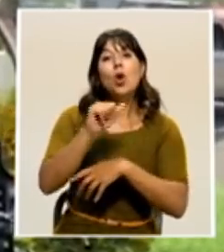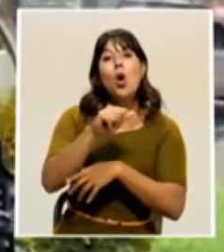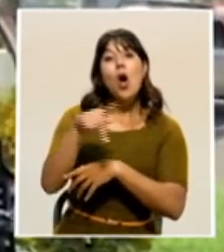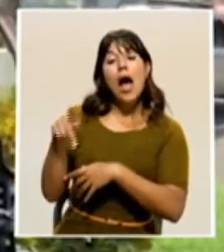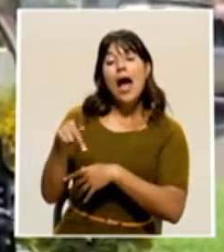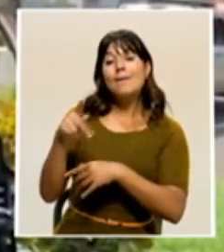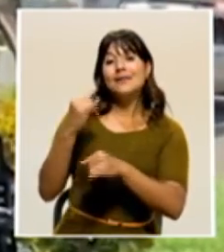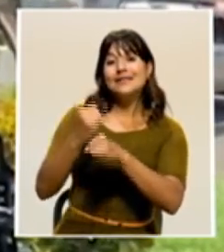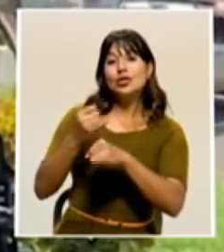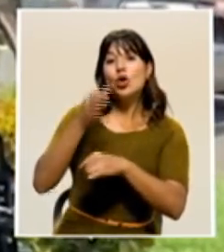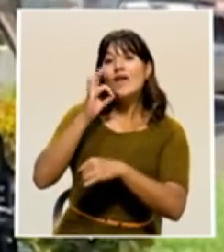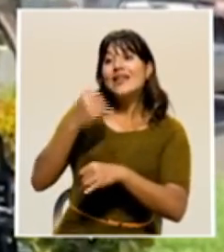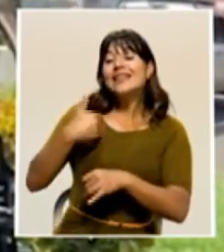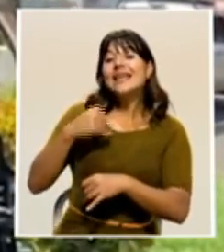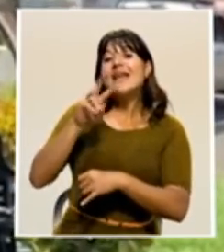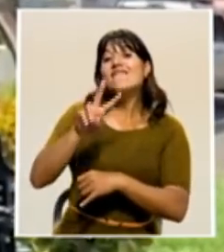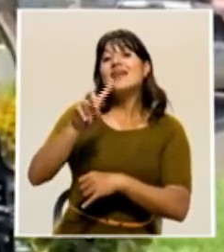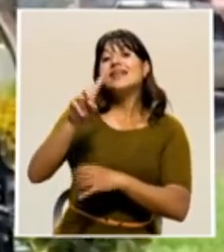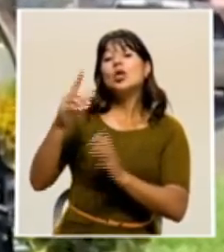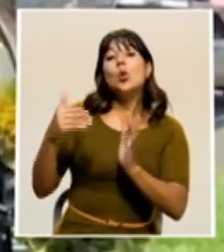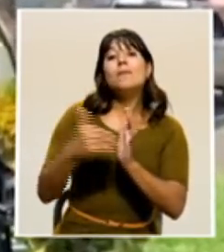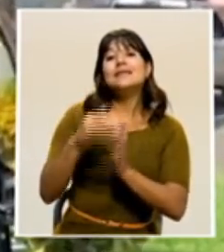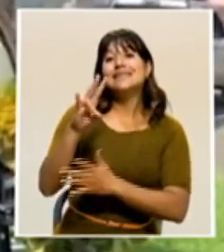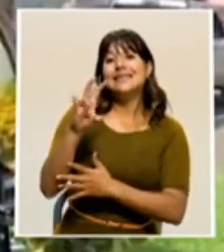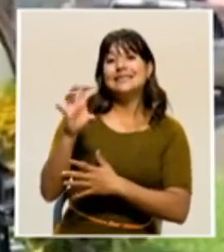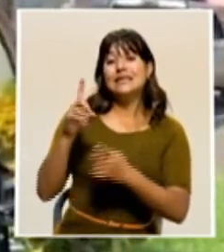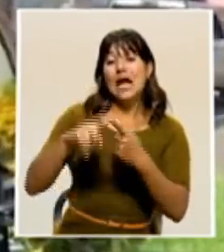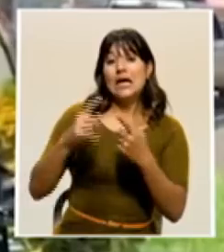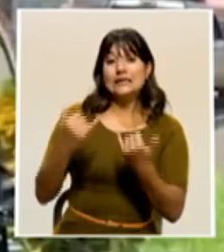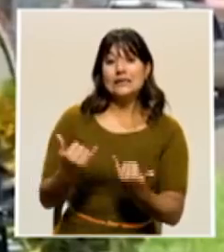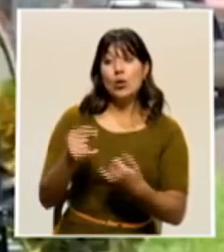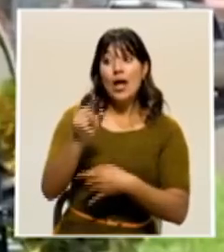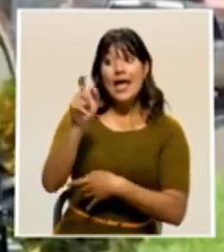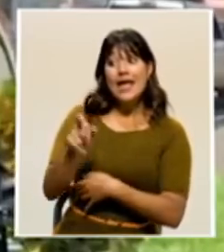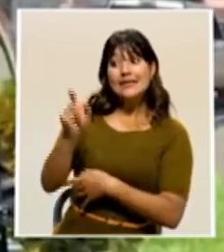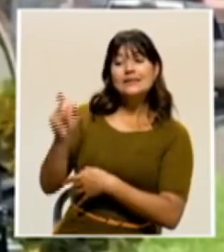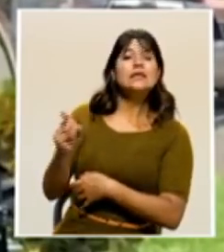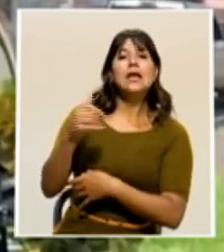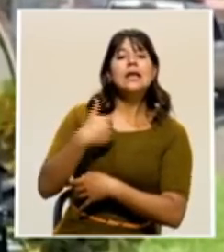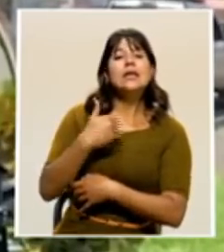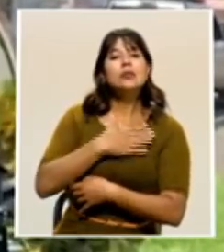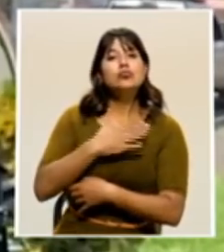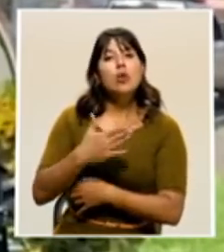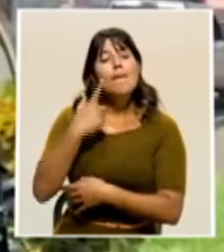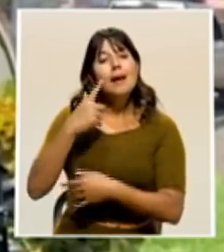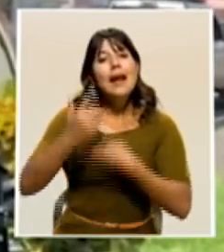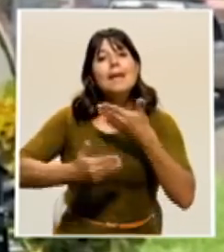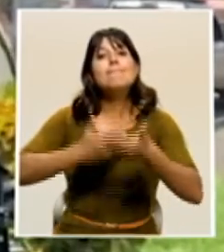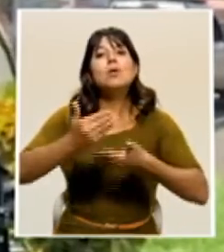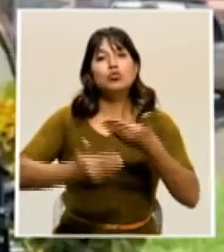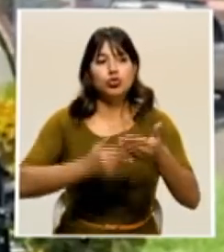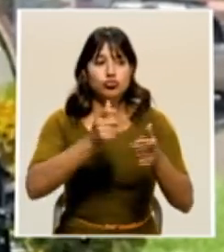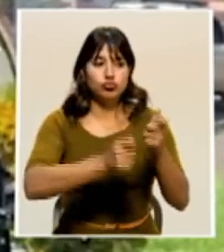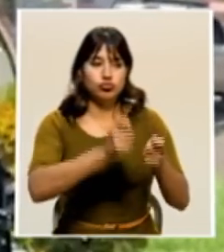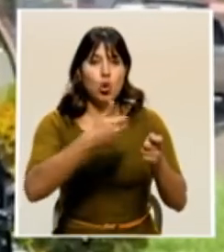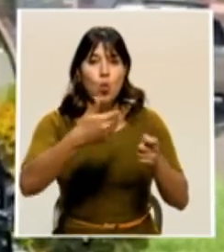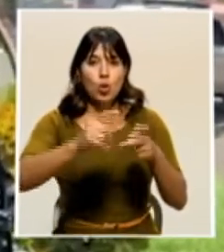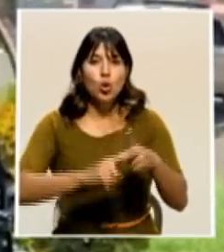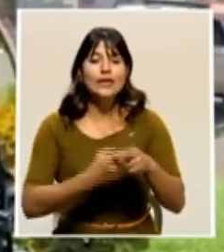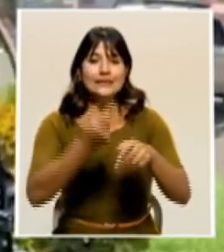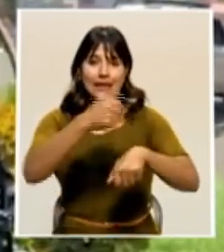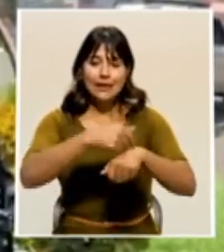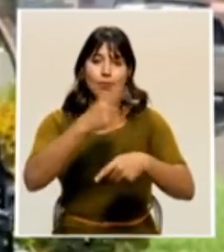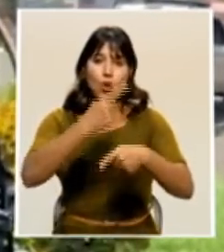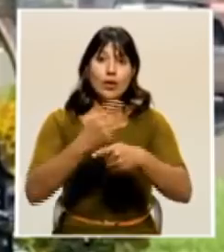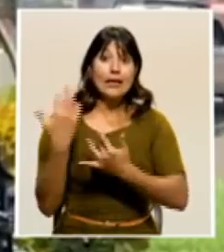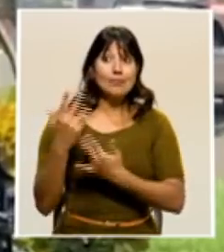tiene registradas 21,700 al día de hoy, que son personas que están disponibles para el proceso de recolección una vez que arranque la cosecha, y esperamos